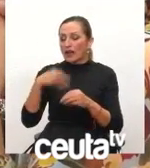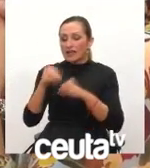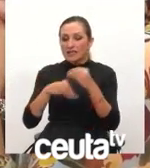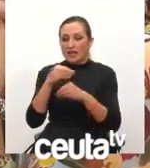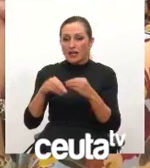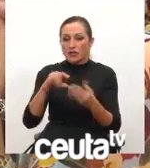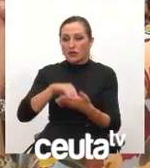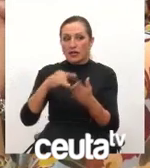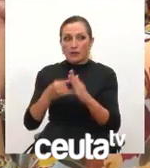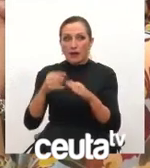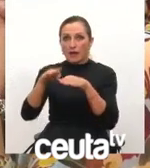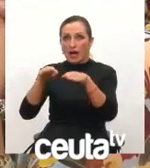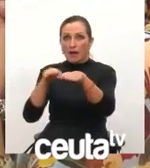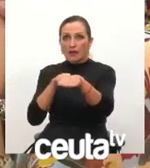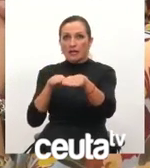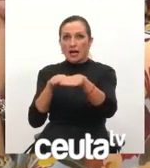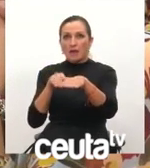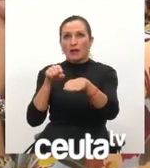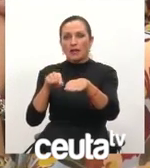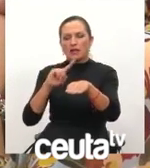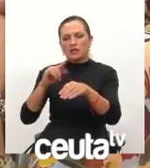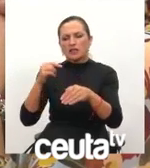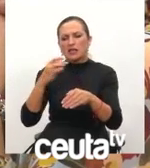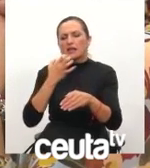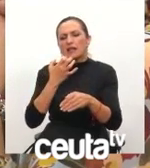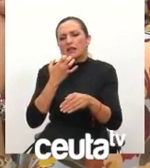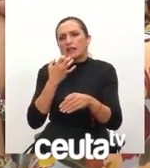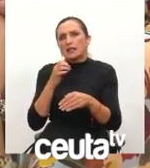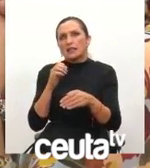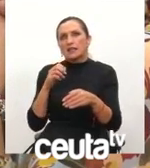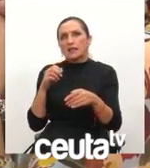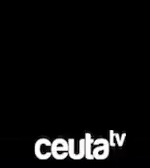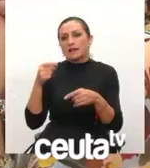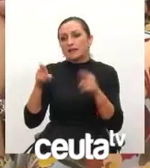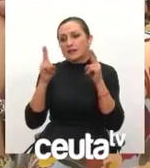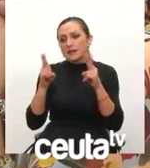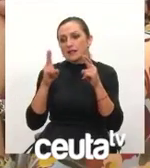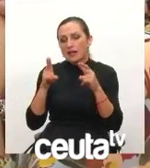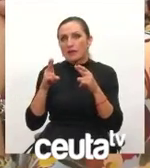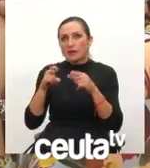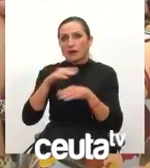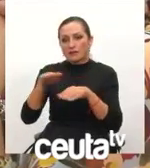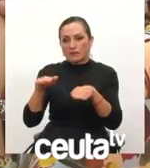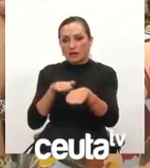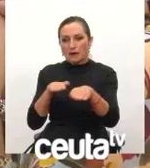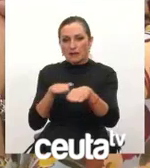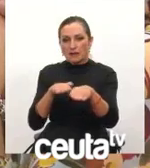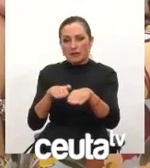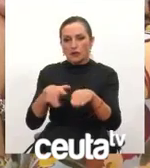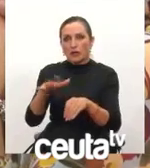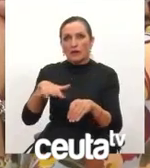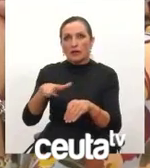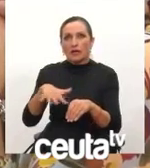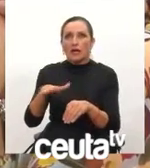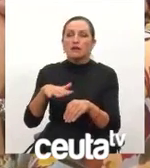por último, si tienen previsto después de 10 años realizar el aparcamiento prometido en la barriada del recinto. Muchas gracias.